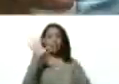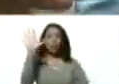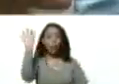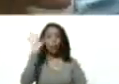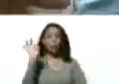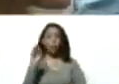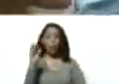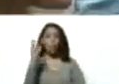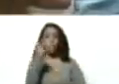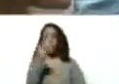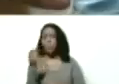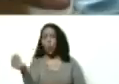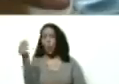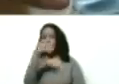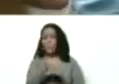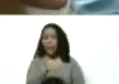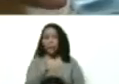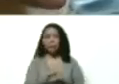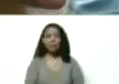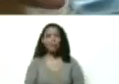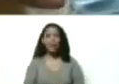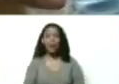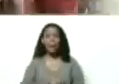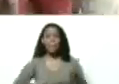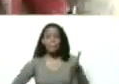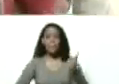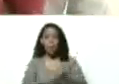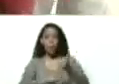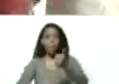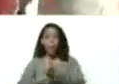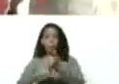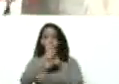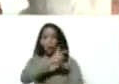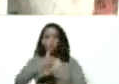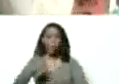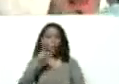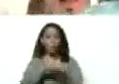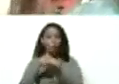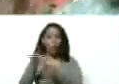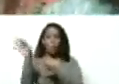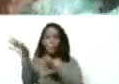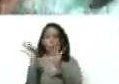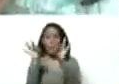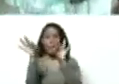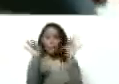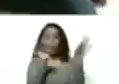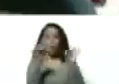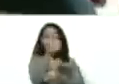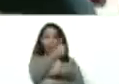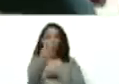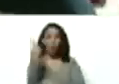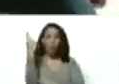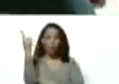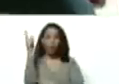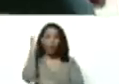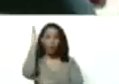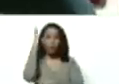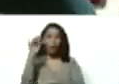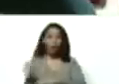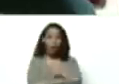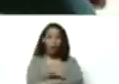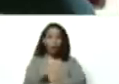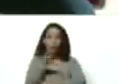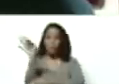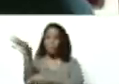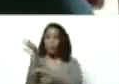un poco más del 75% de los propulsores y propulsoras seleccionados en cada una de estas asambleas de calle fueron